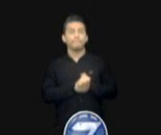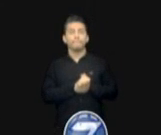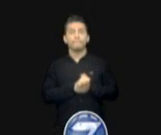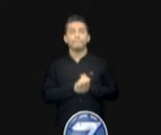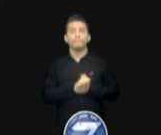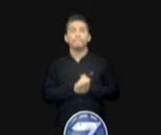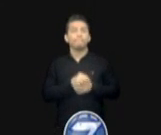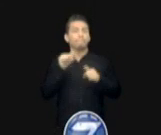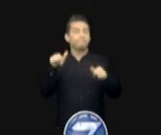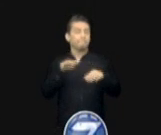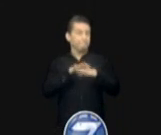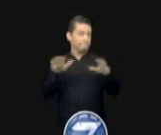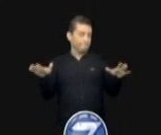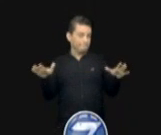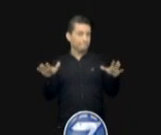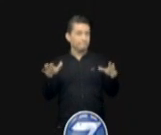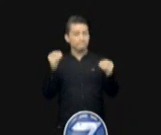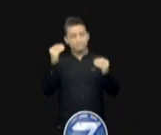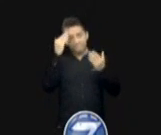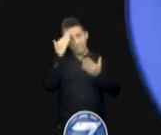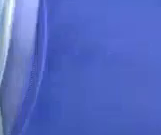de esta manera le agradecemos muchísimo a jose cosas